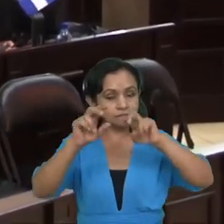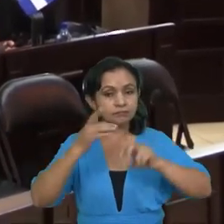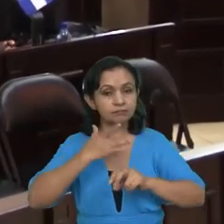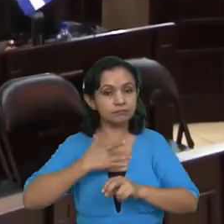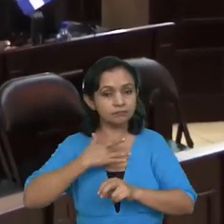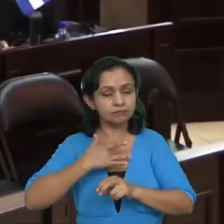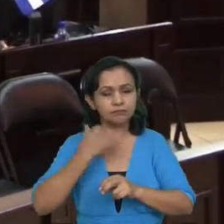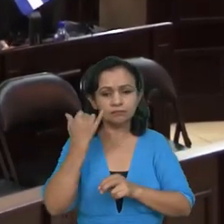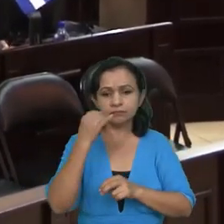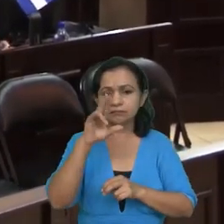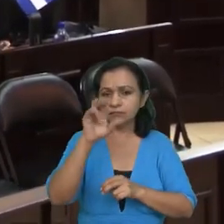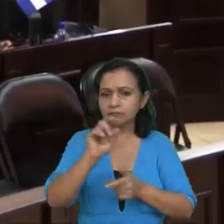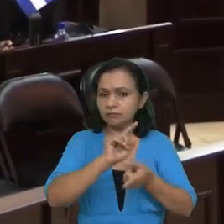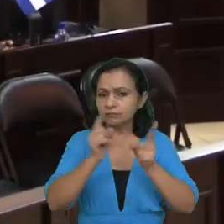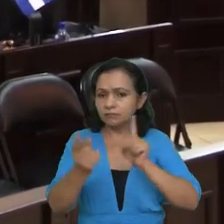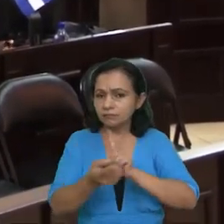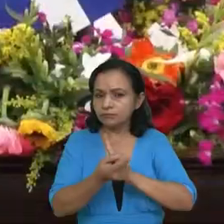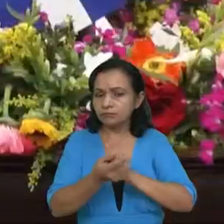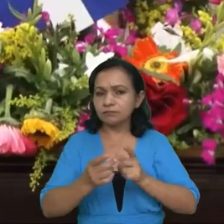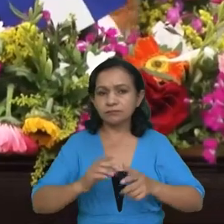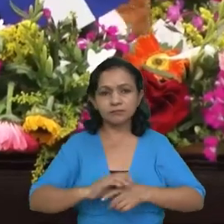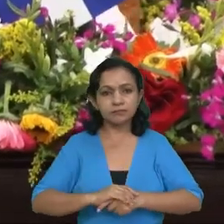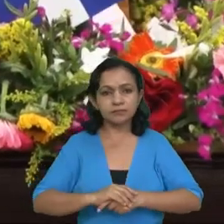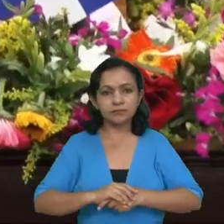o no de unas reformas